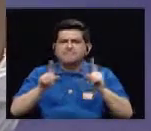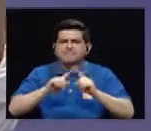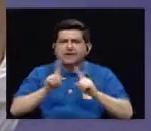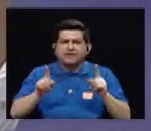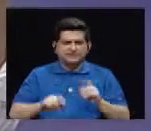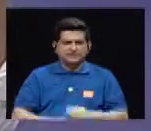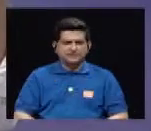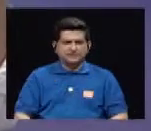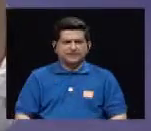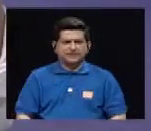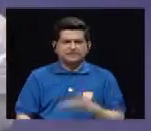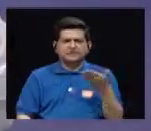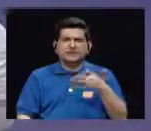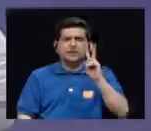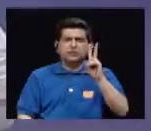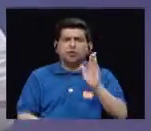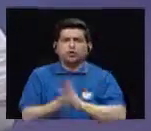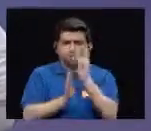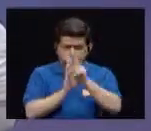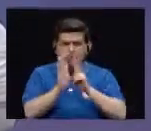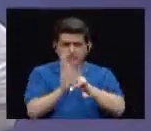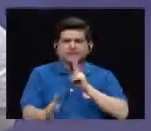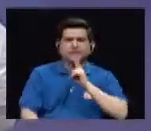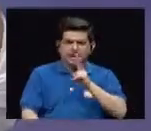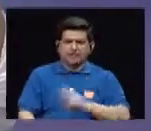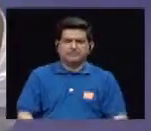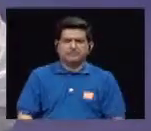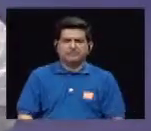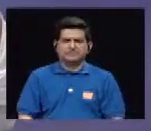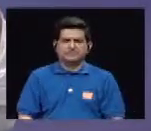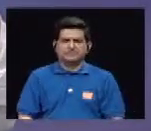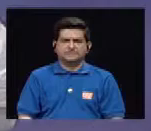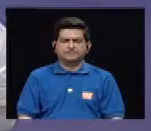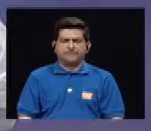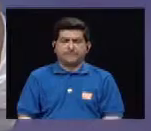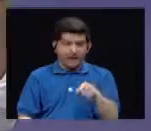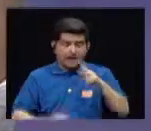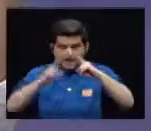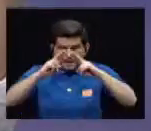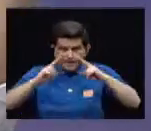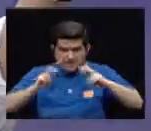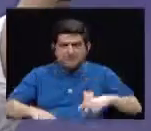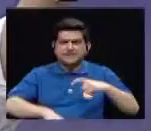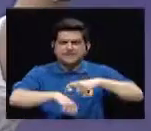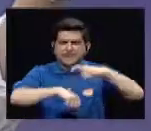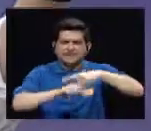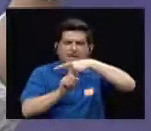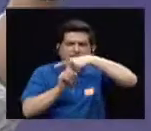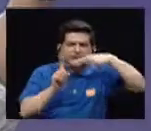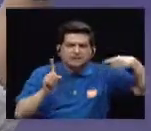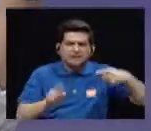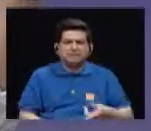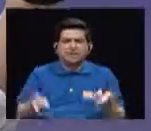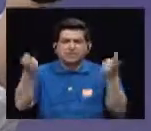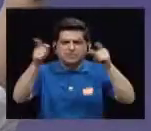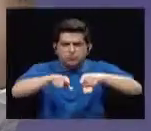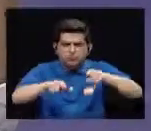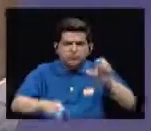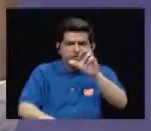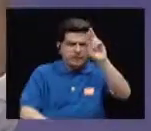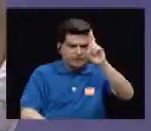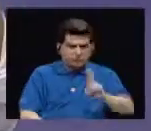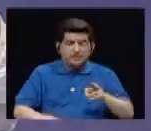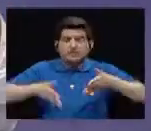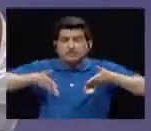digamos, son dos documentales realmente, que es lo que trata la etapa intermedia de lo que pasaba en Costa